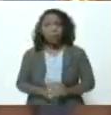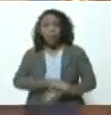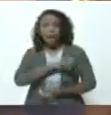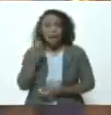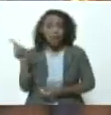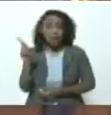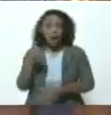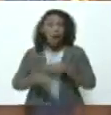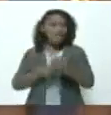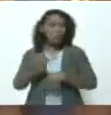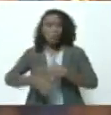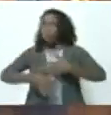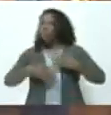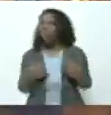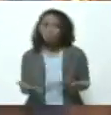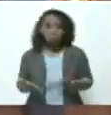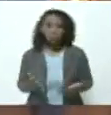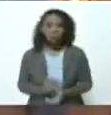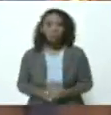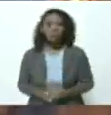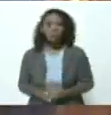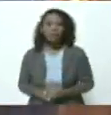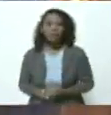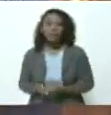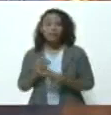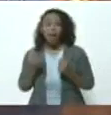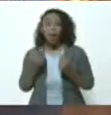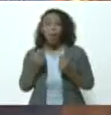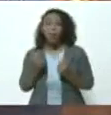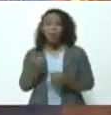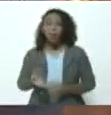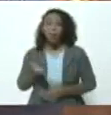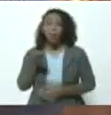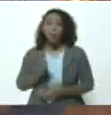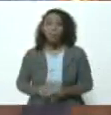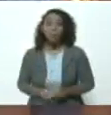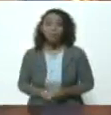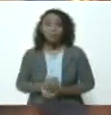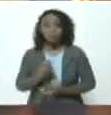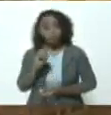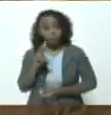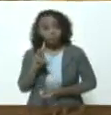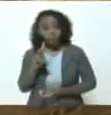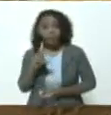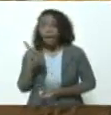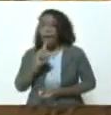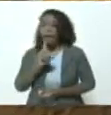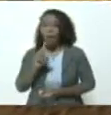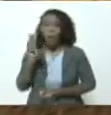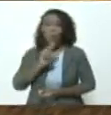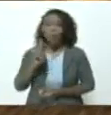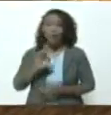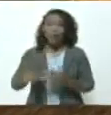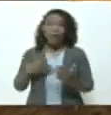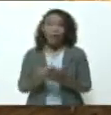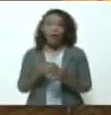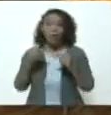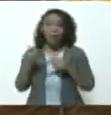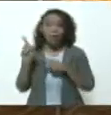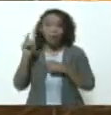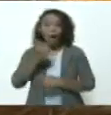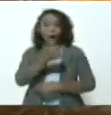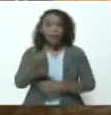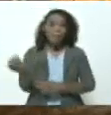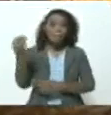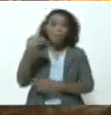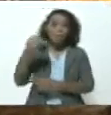lo hacemos a través de recursos digitales, ¿ok? Que no han sido usuales hasta ahora. Cada vez lo van a hacer